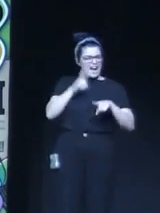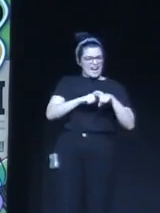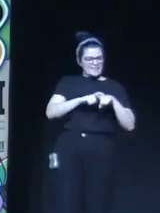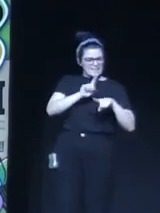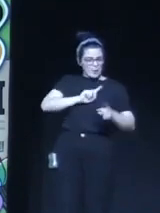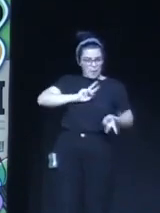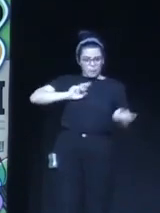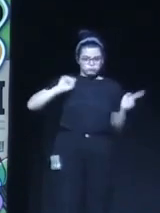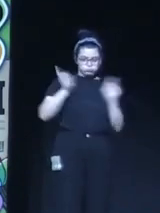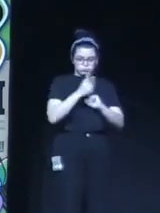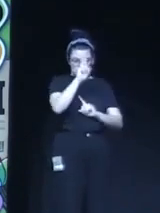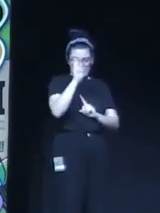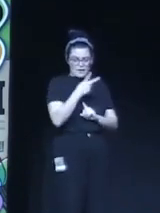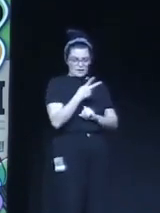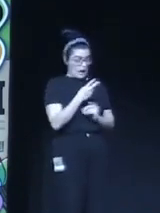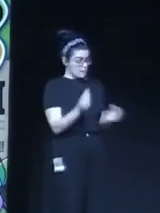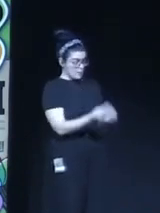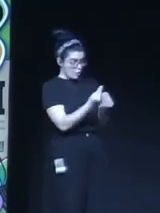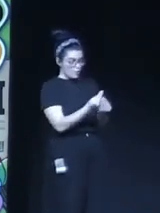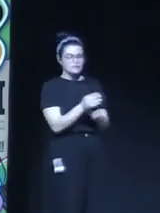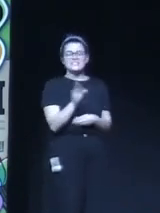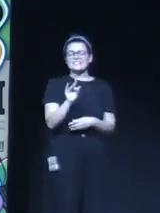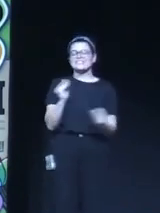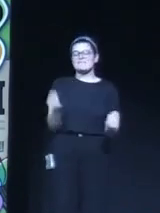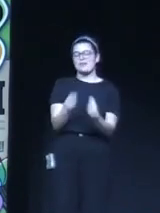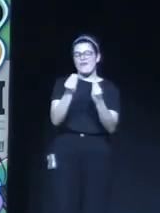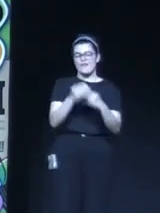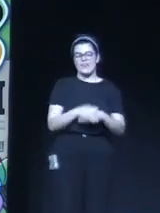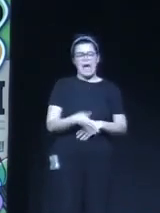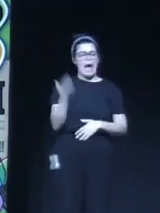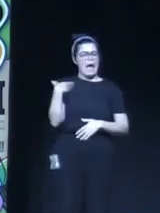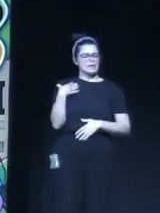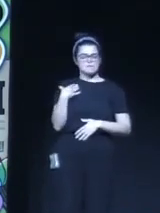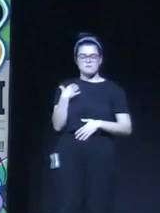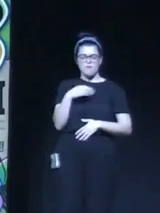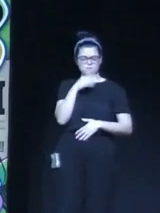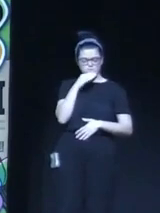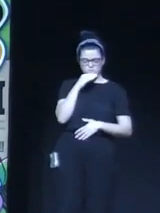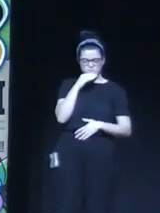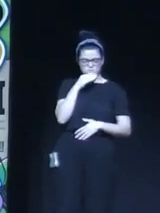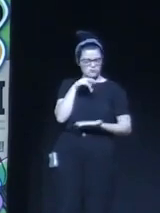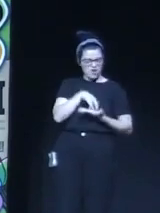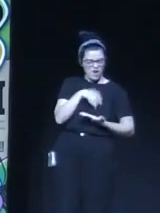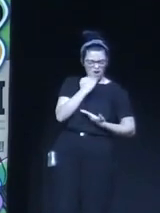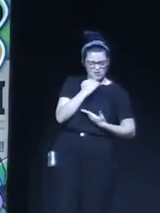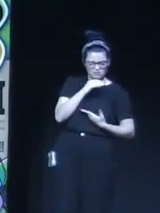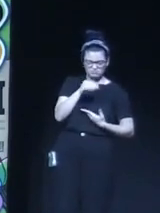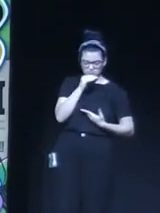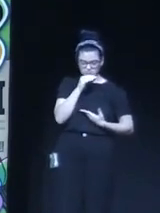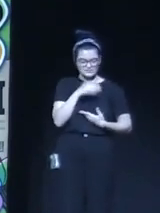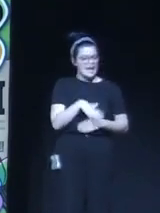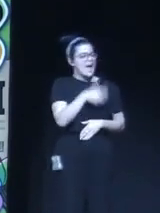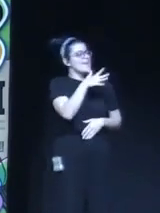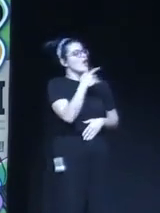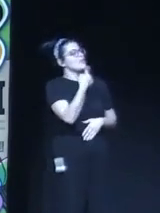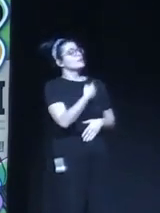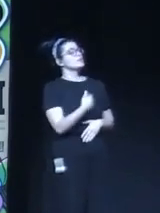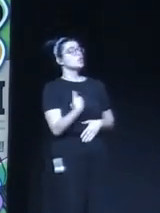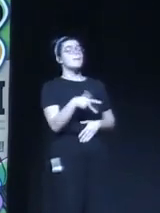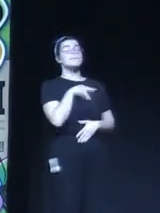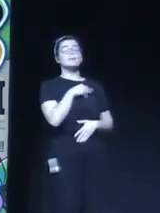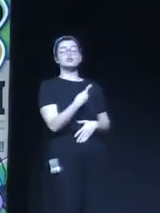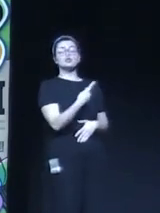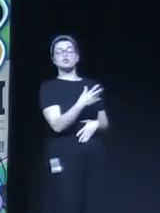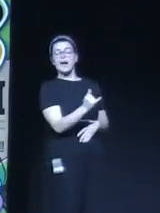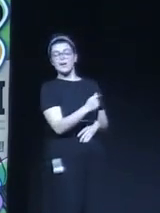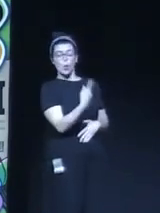mejor? A mejor. Antes me enfurruñaba por cualquier cosa, o sea, todo... Y ahora dices, me han dado dos premios, sí.